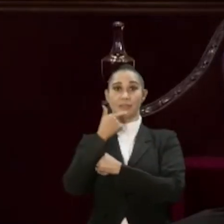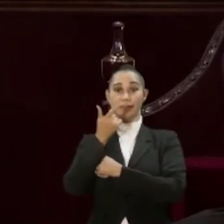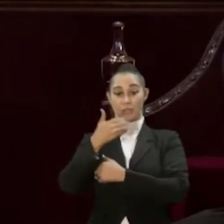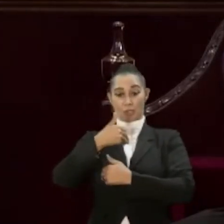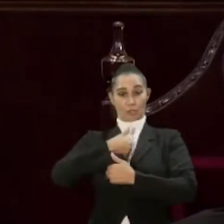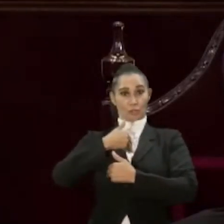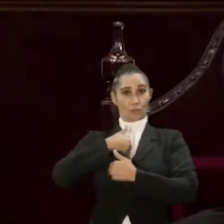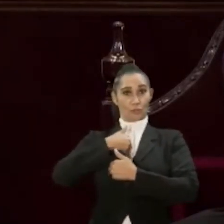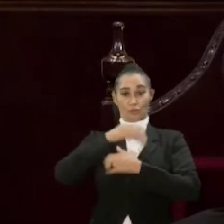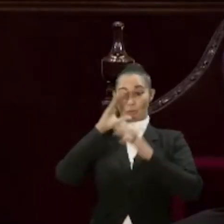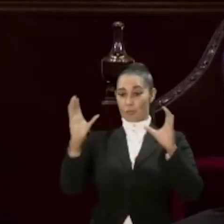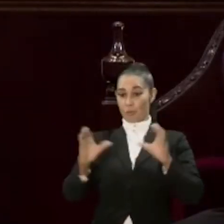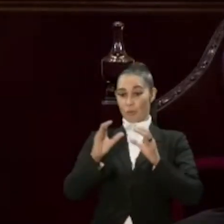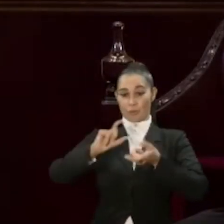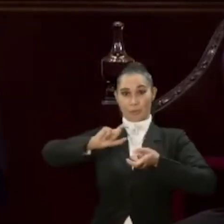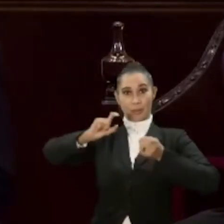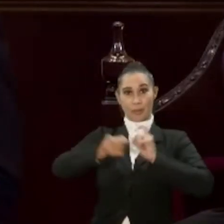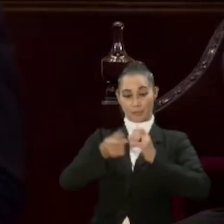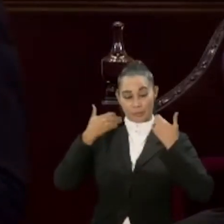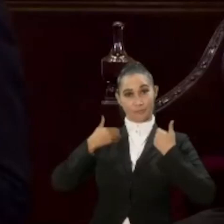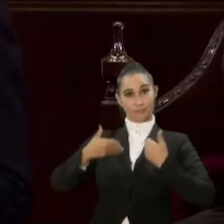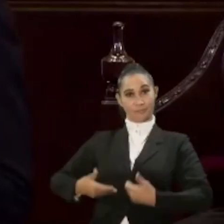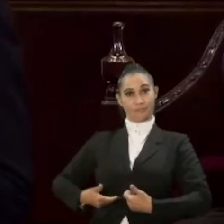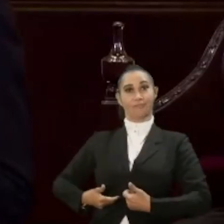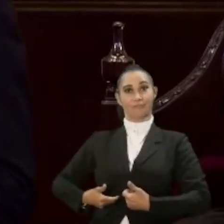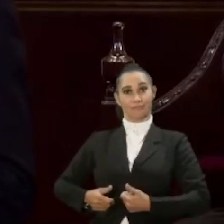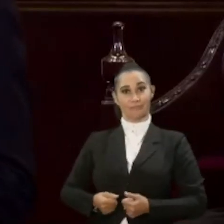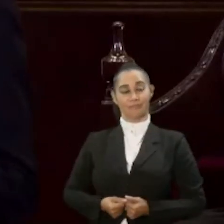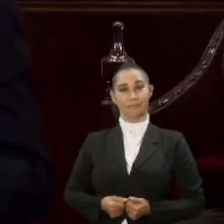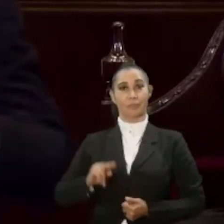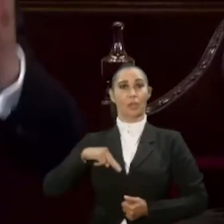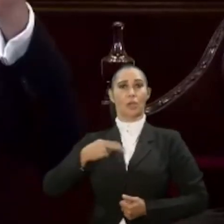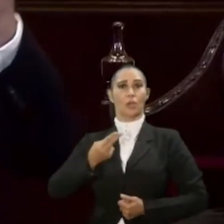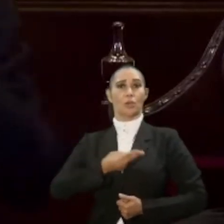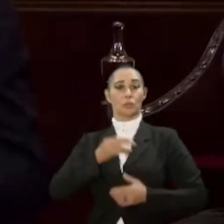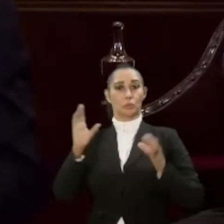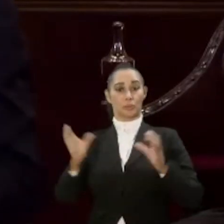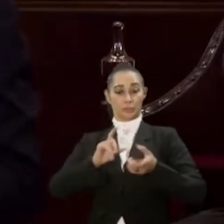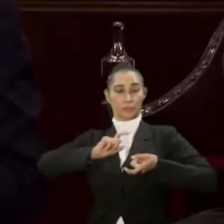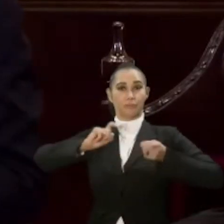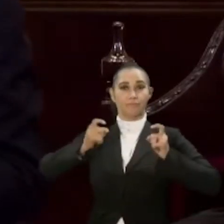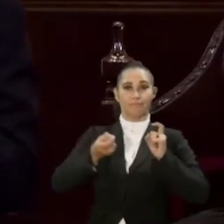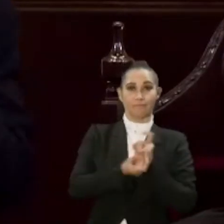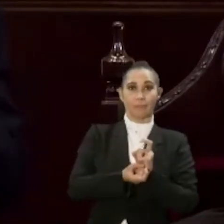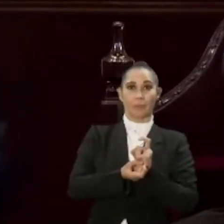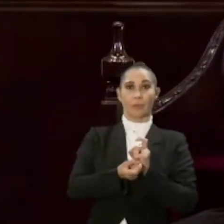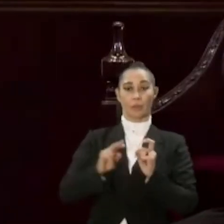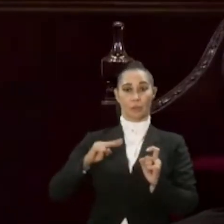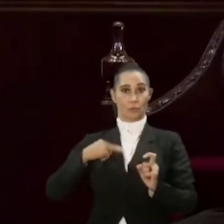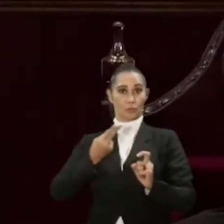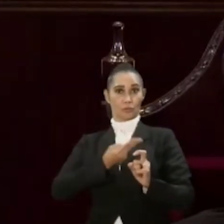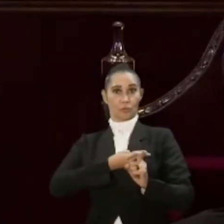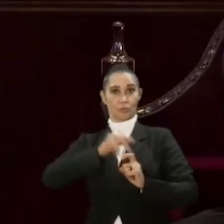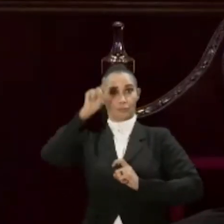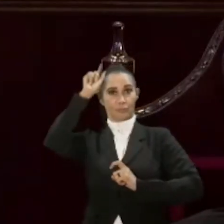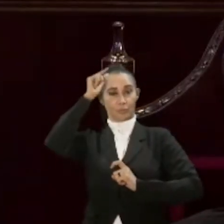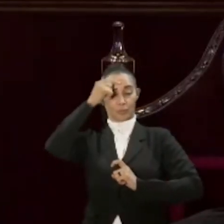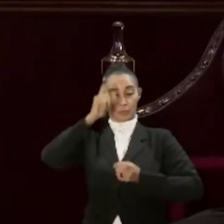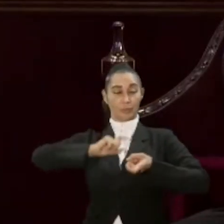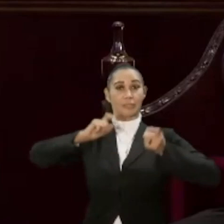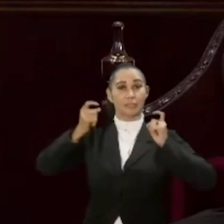hacemos para cambiar lo que somos. Nosotros hacemos el cambio. Nosotros somos el gobierno del